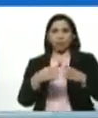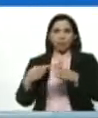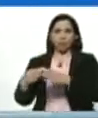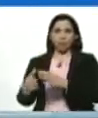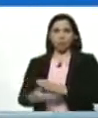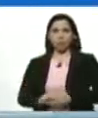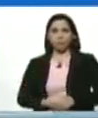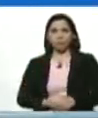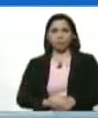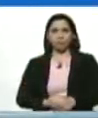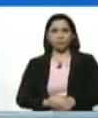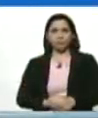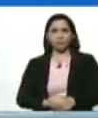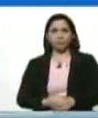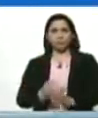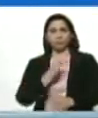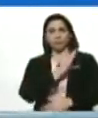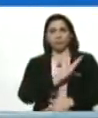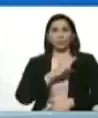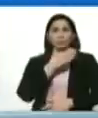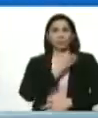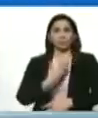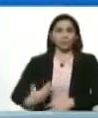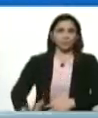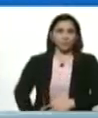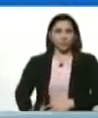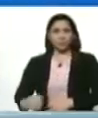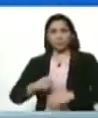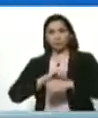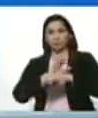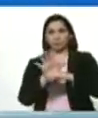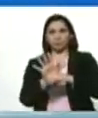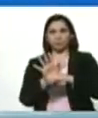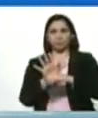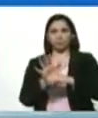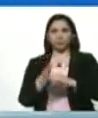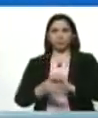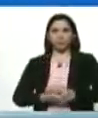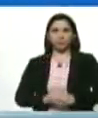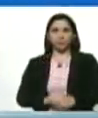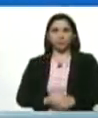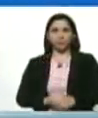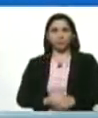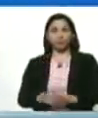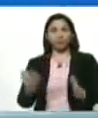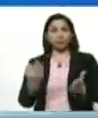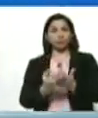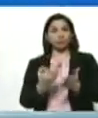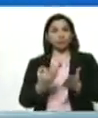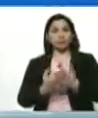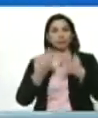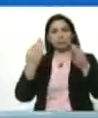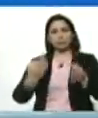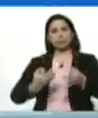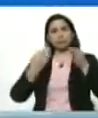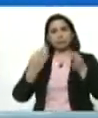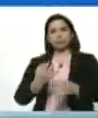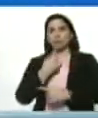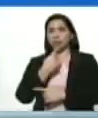de la comisión presidencial del cómic 19 siempre le insisto